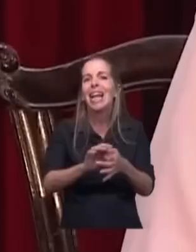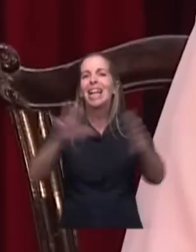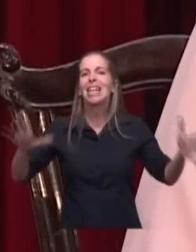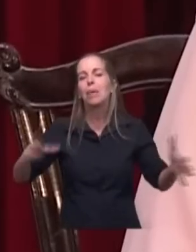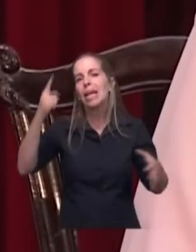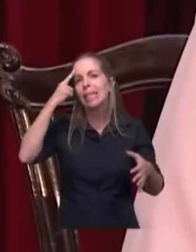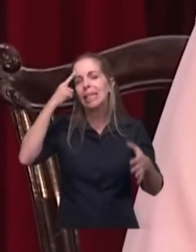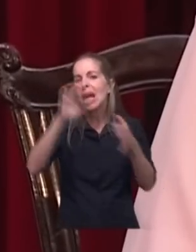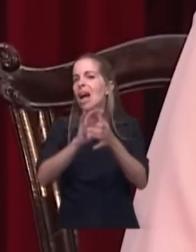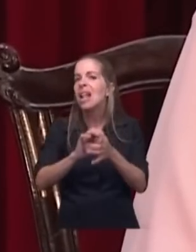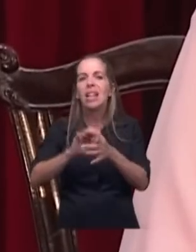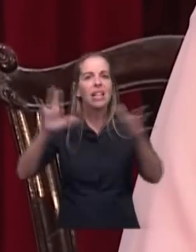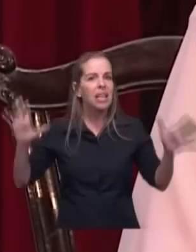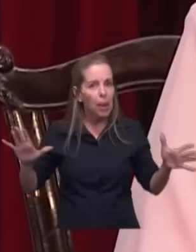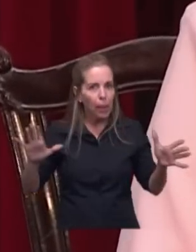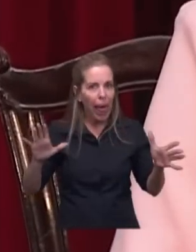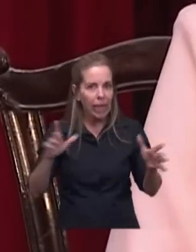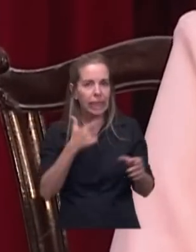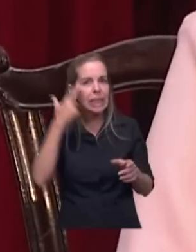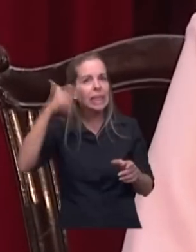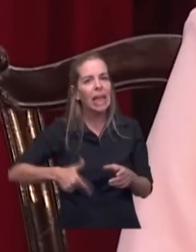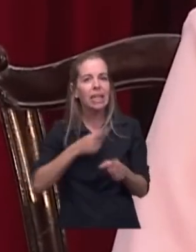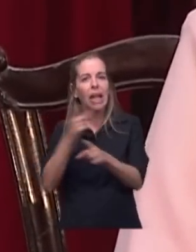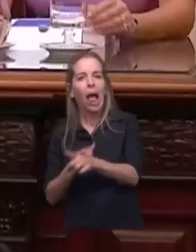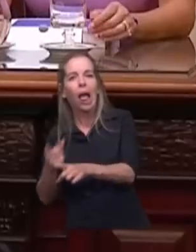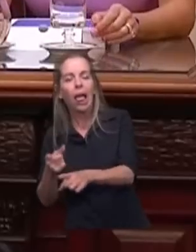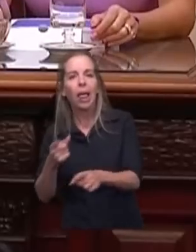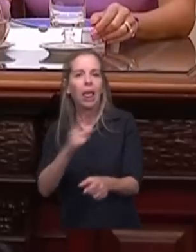libremente sin temer el acoso del poder estatal.